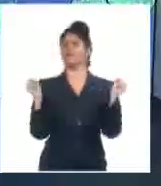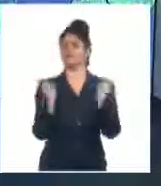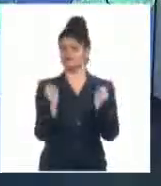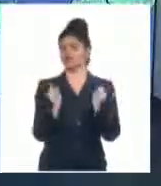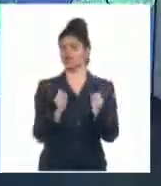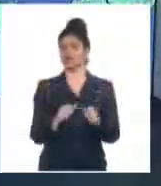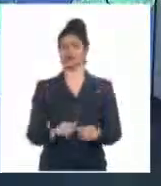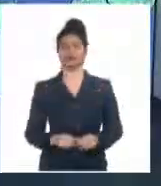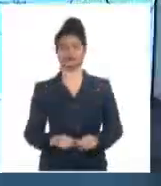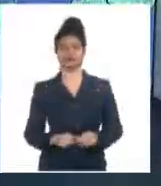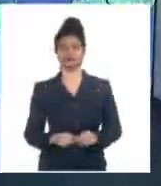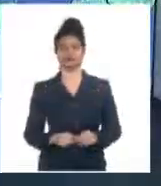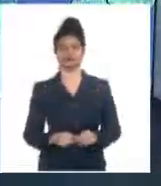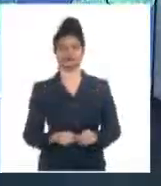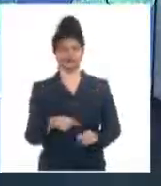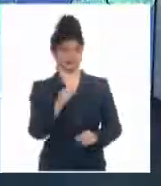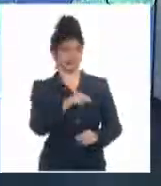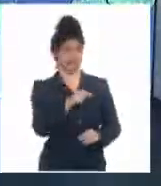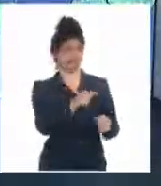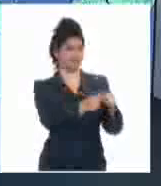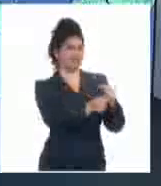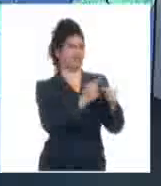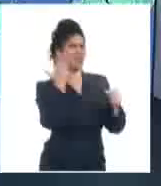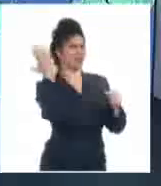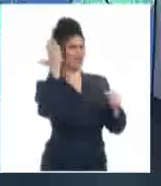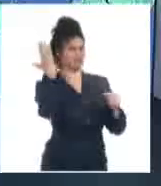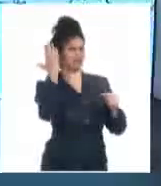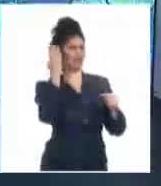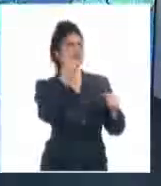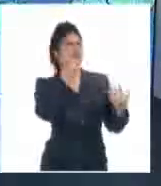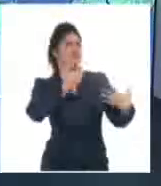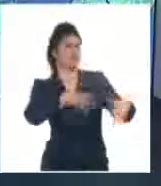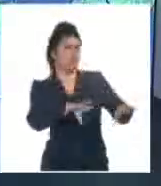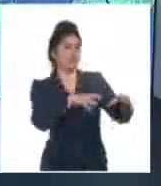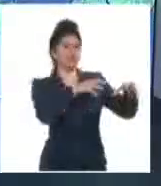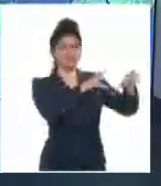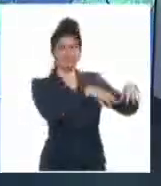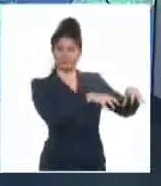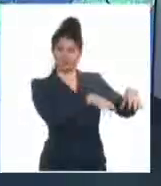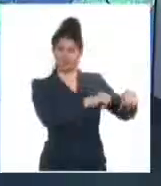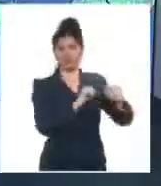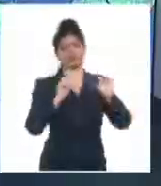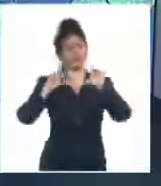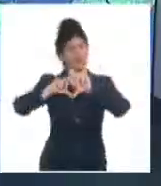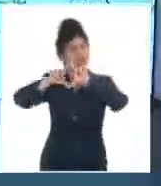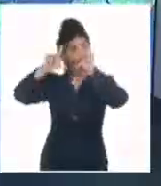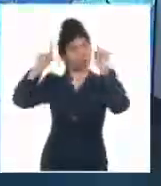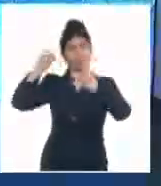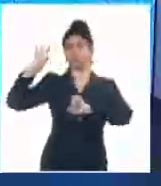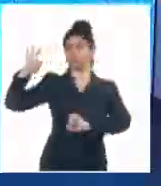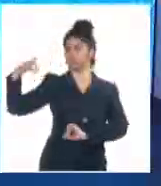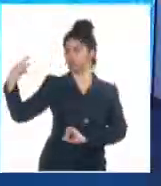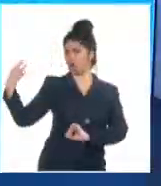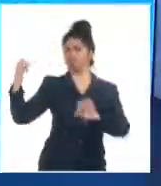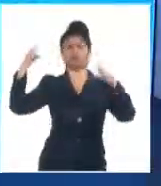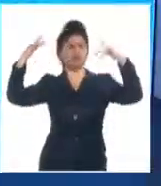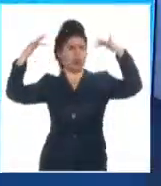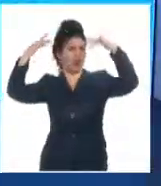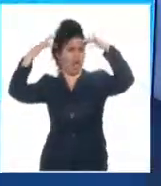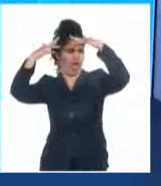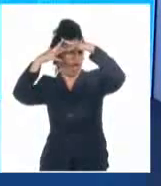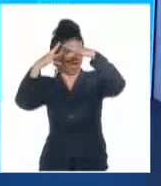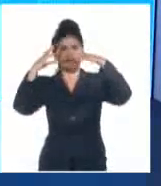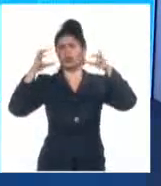eso allí estará la posibilidad de aislados chubascos. En el resto del territorio, sol y algunas nubes durante la tarde, pocas precipitaciones